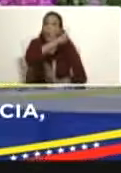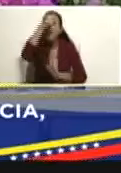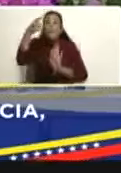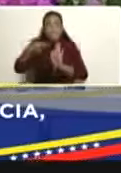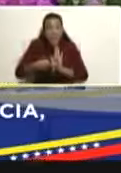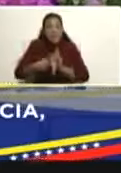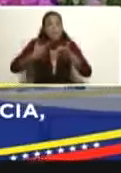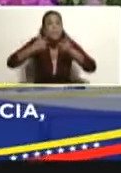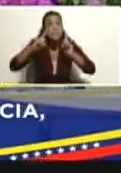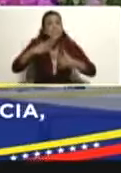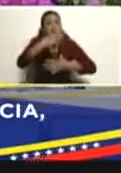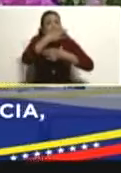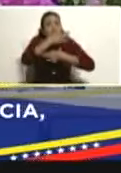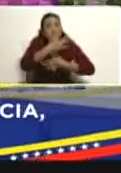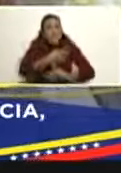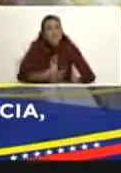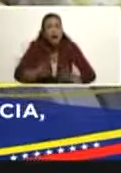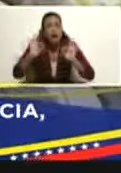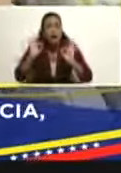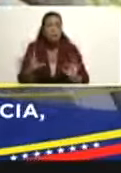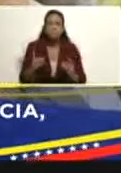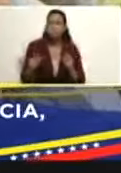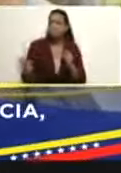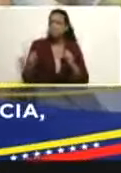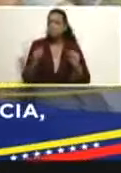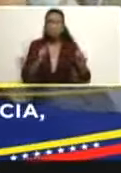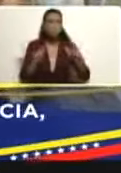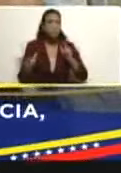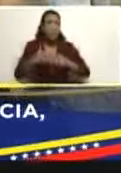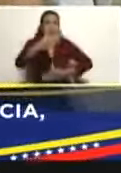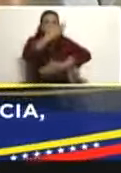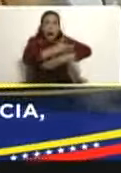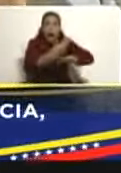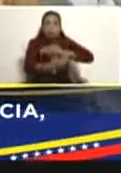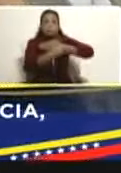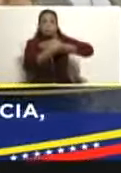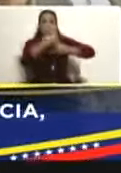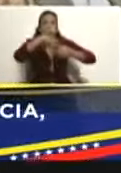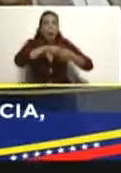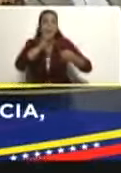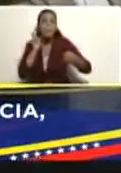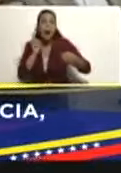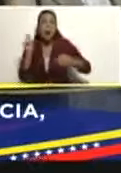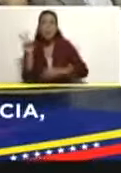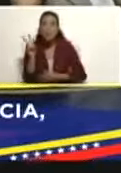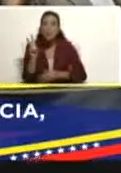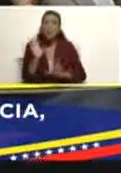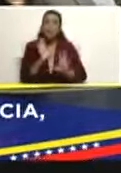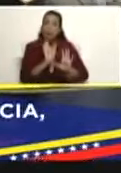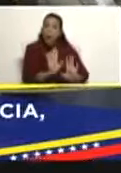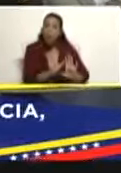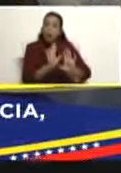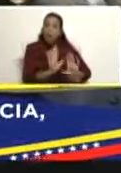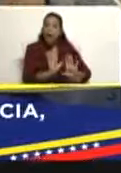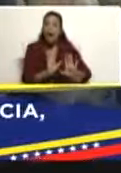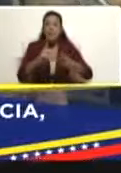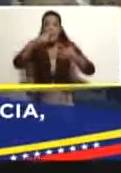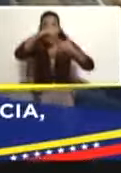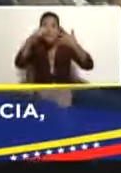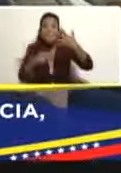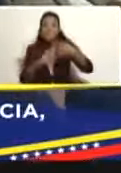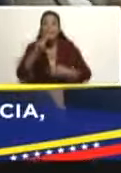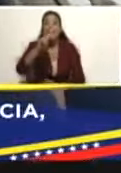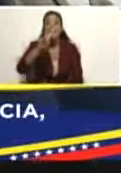que permita mecanismos de reacción frente al bloqueo criminal que hay contra Venezuela. Entonces, este vértice es